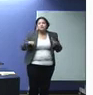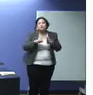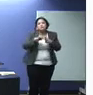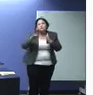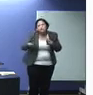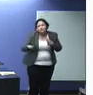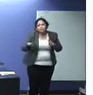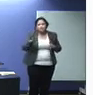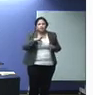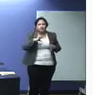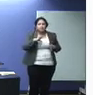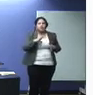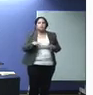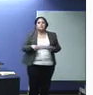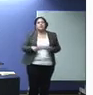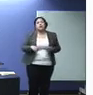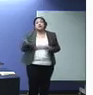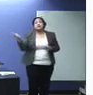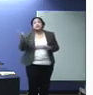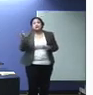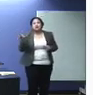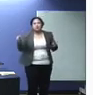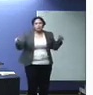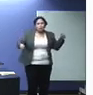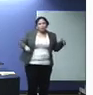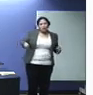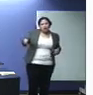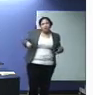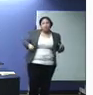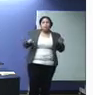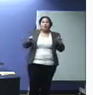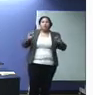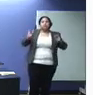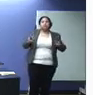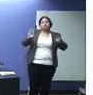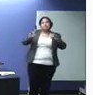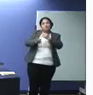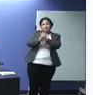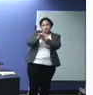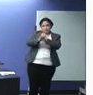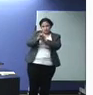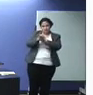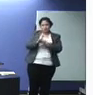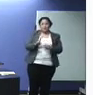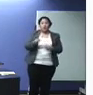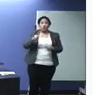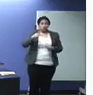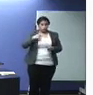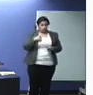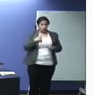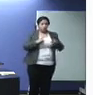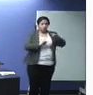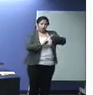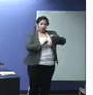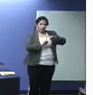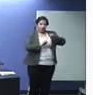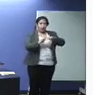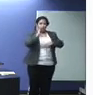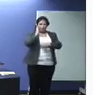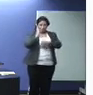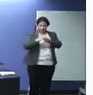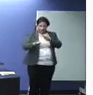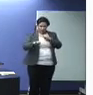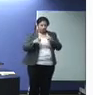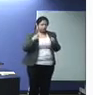de alguna manera, malestares o problemas en el ámbito de lo relacional. Y como en mi tesis había encontrado que el hecho de la presencia